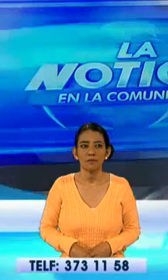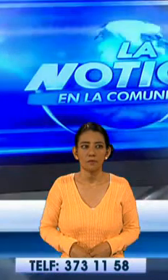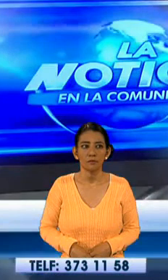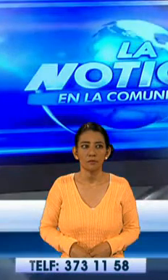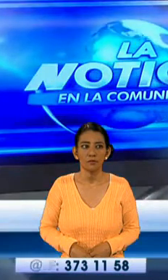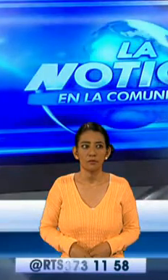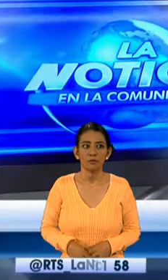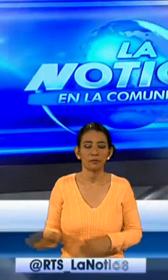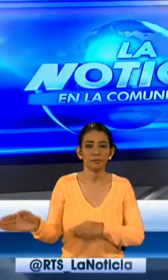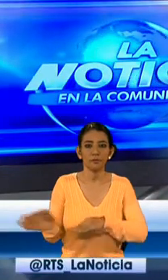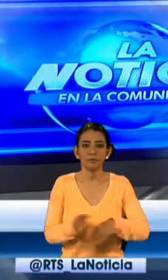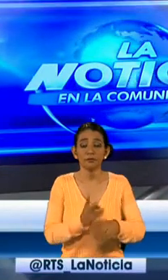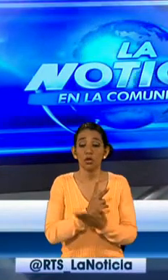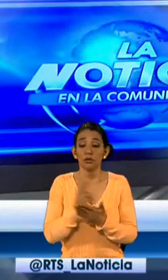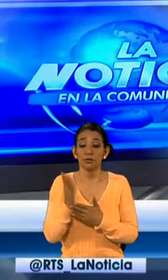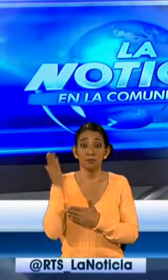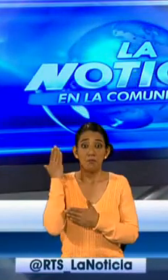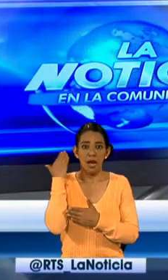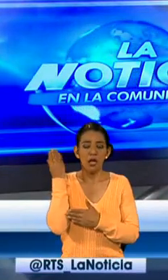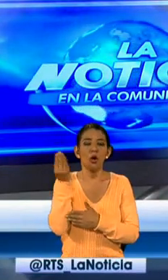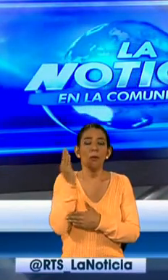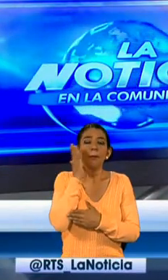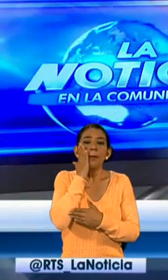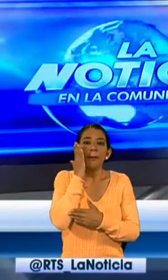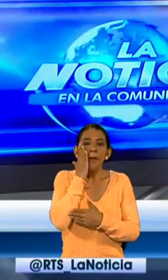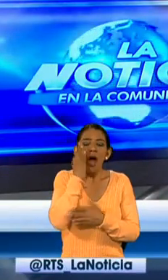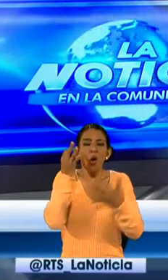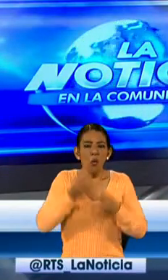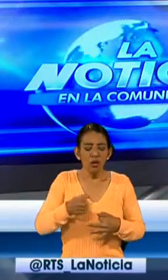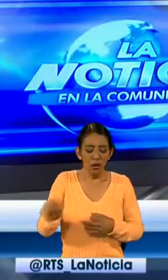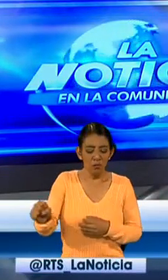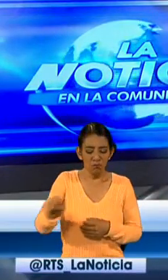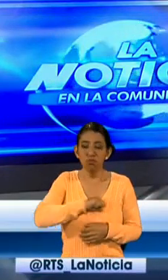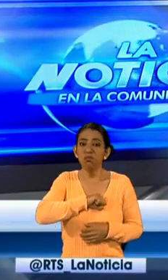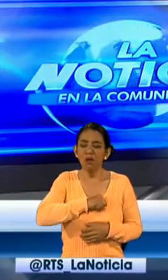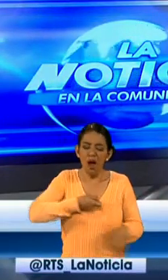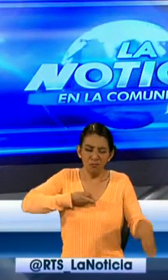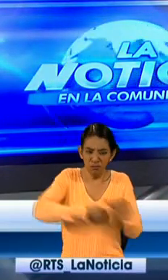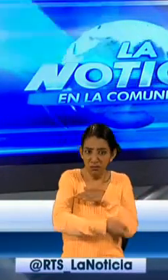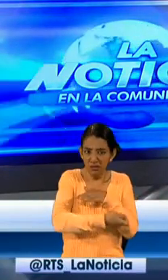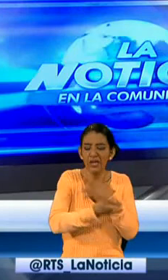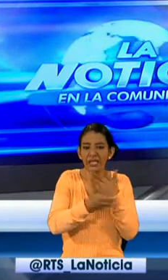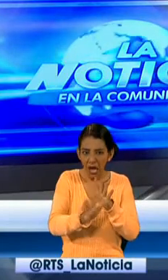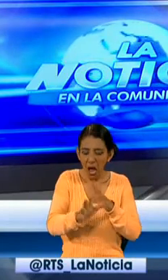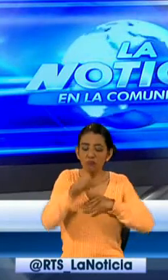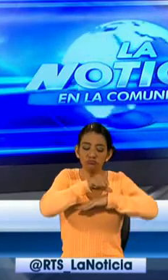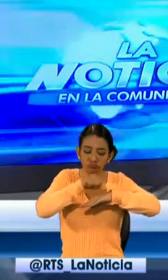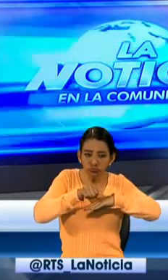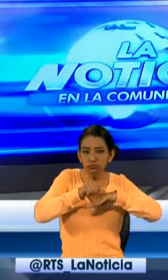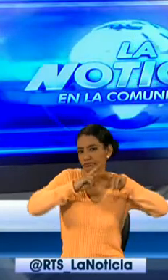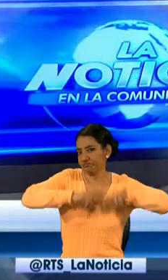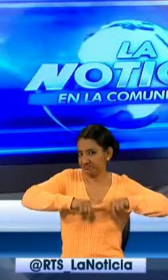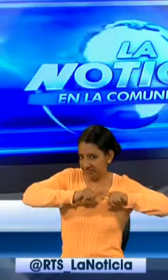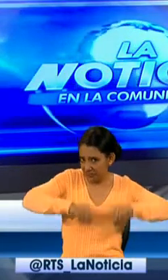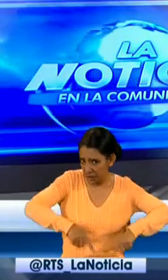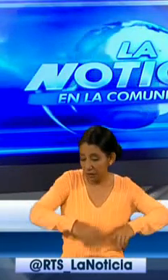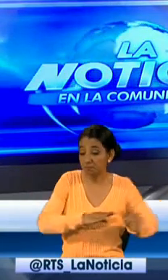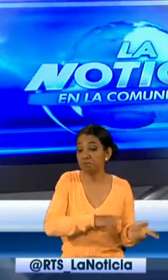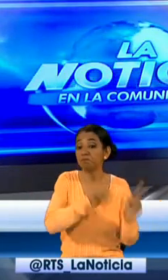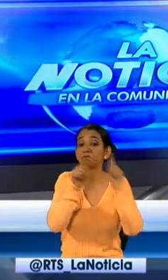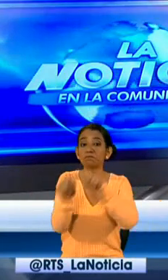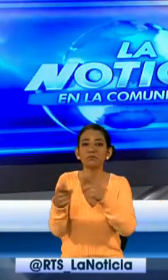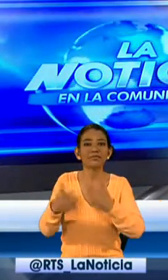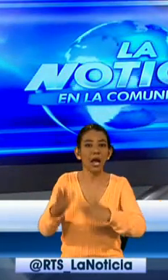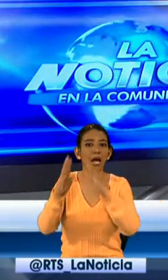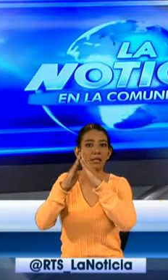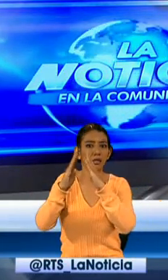Hace dos semanas, una joven madre de familia fue herida con arma blanca y luego de la agresión fue sometida a intervenciones médicas. Ella se recuperó, pero